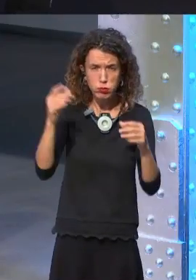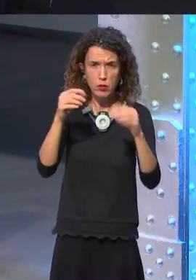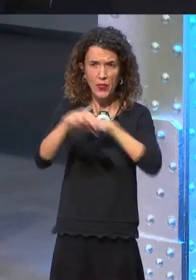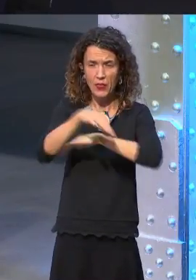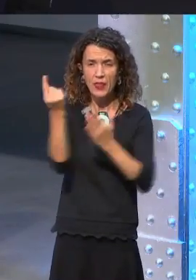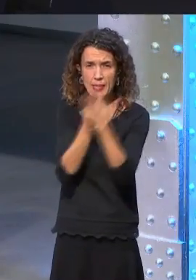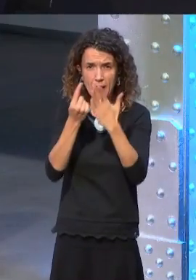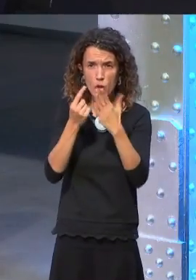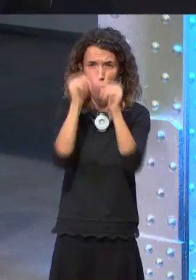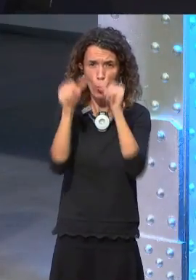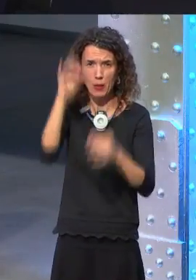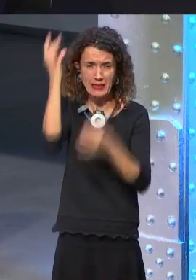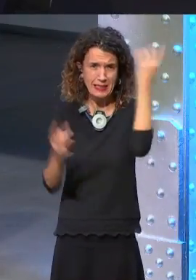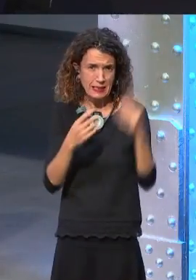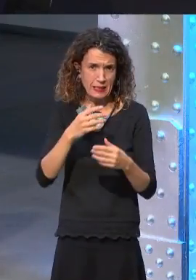diseño.